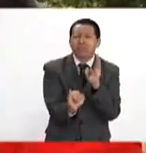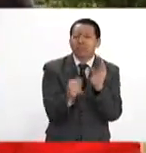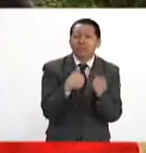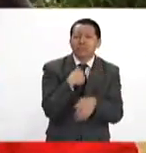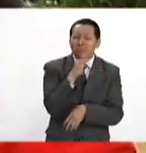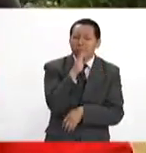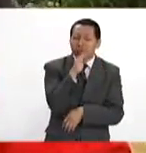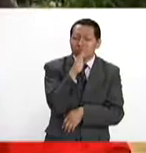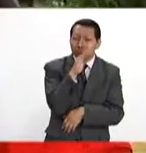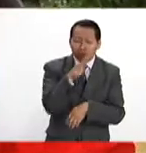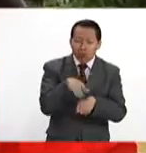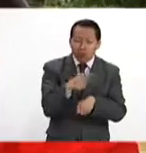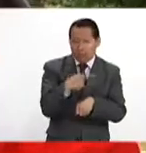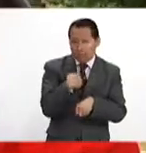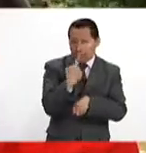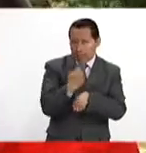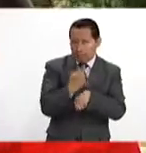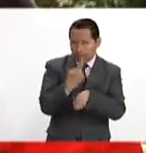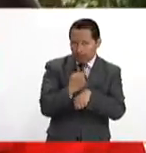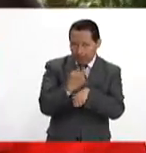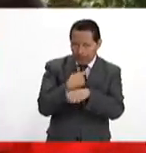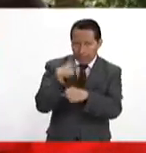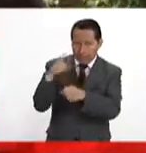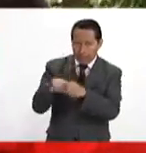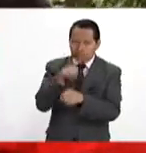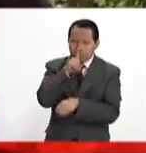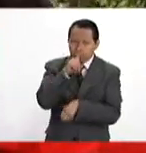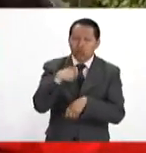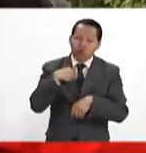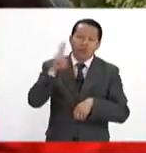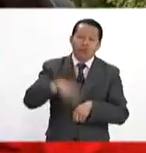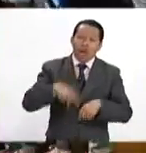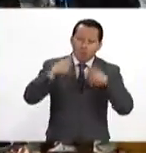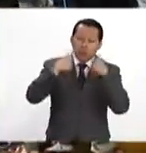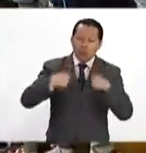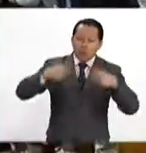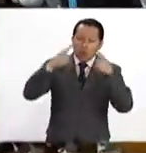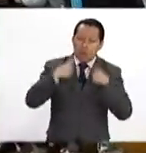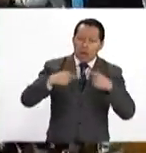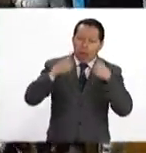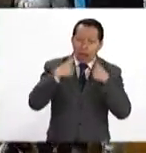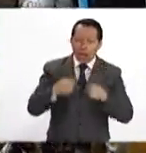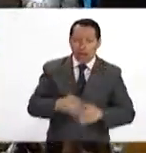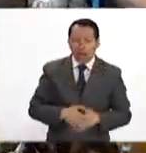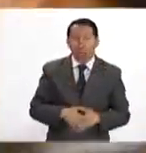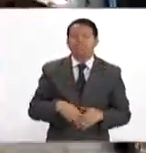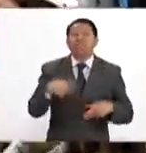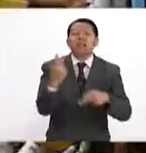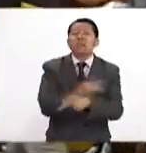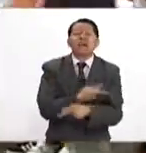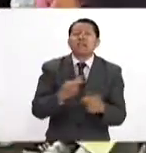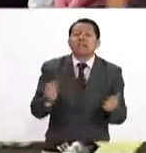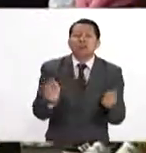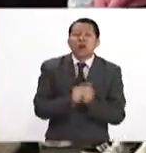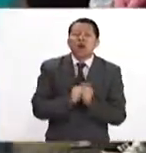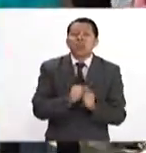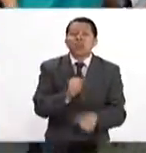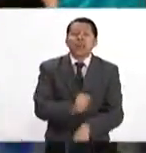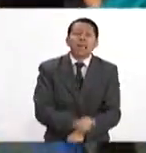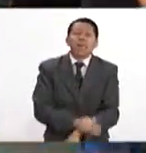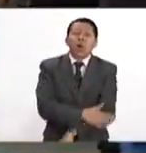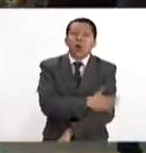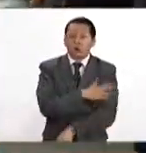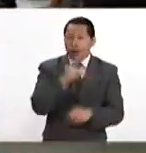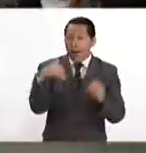complacido, y por no quedar en mi primera opción, me ganó el llanto y empecé a llorar. Y entonces, ¿qué ocurre con las emociones de los miles